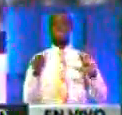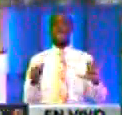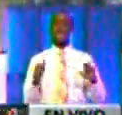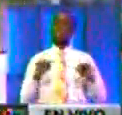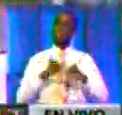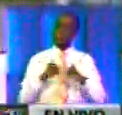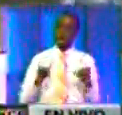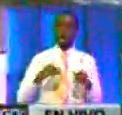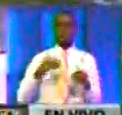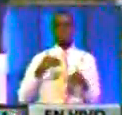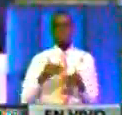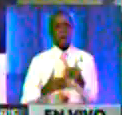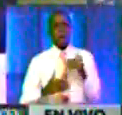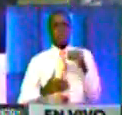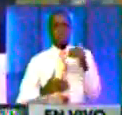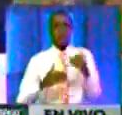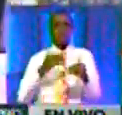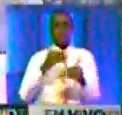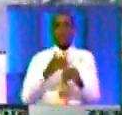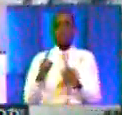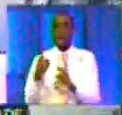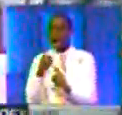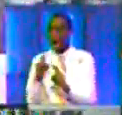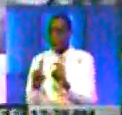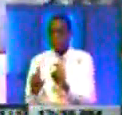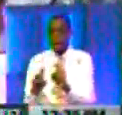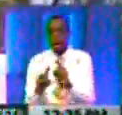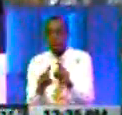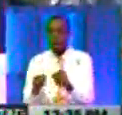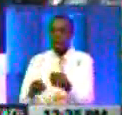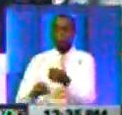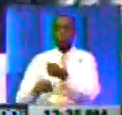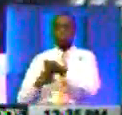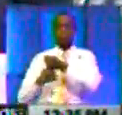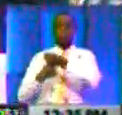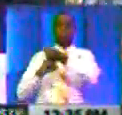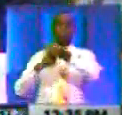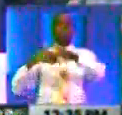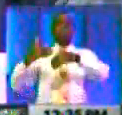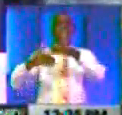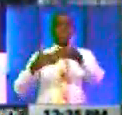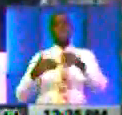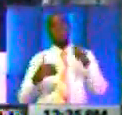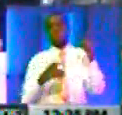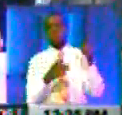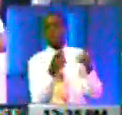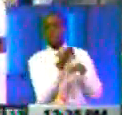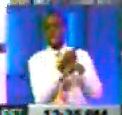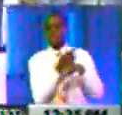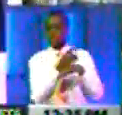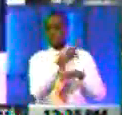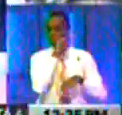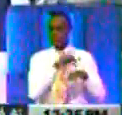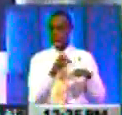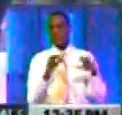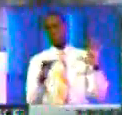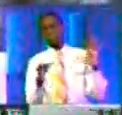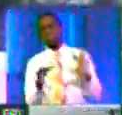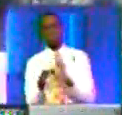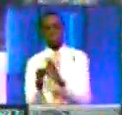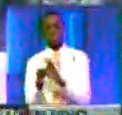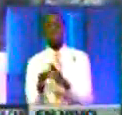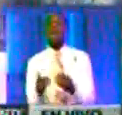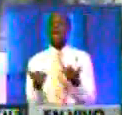poco lo que es la industria camaronera y sobre todo de la mano del gobierno nacional. La integración que hoy en día